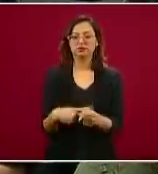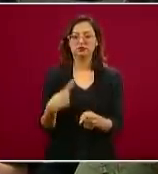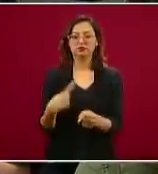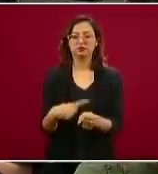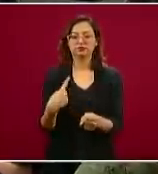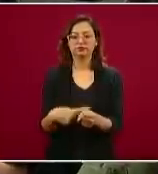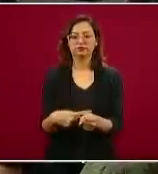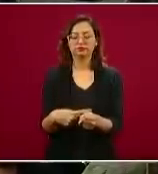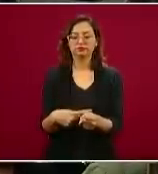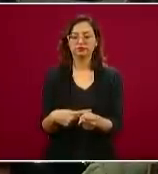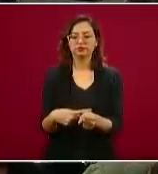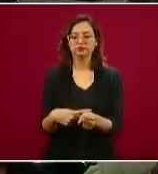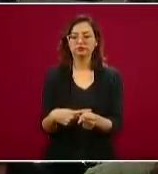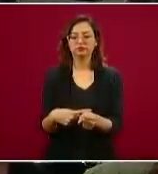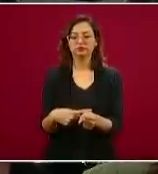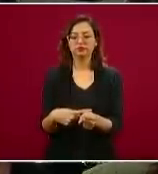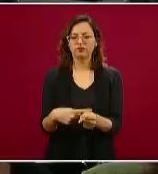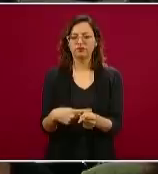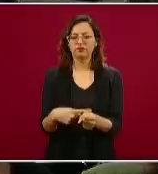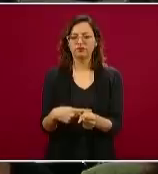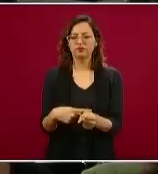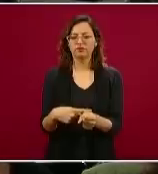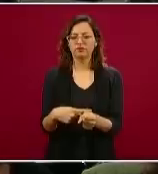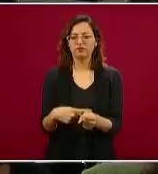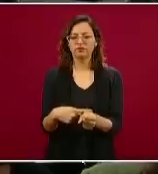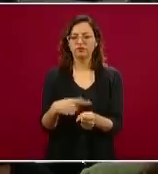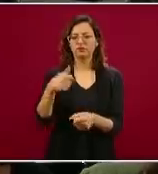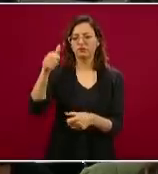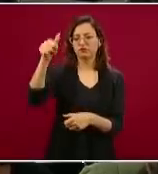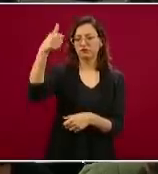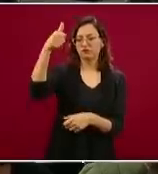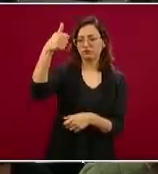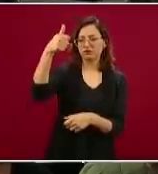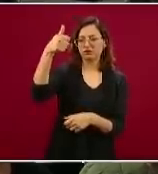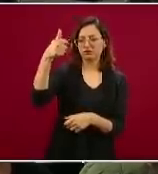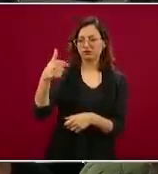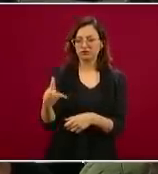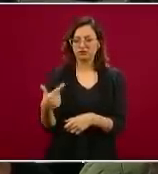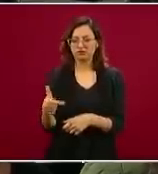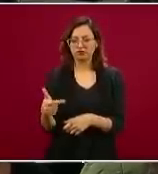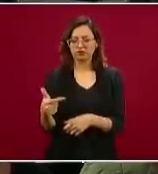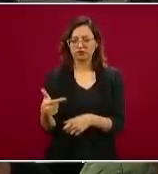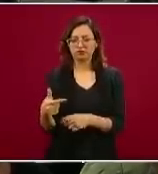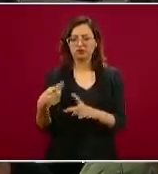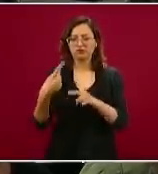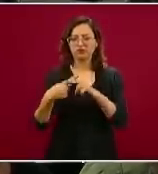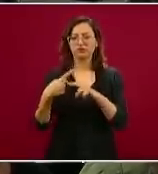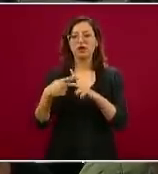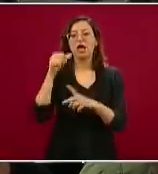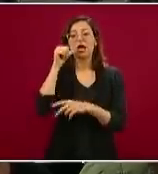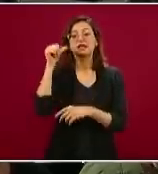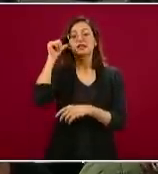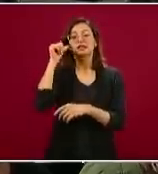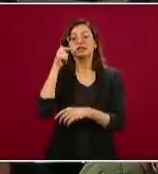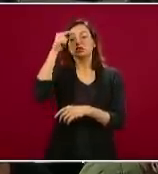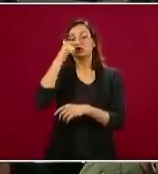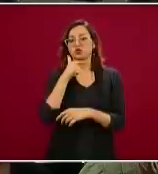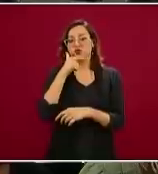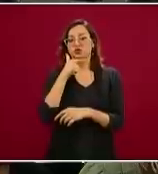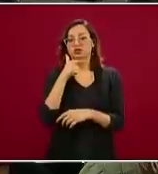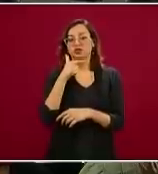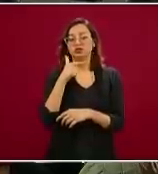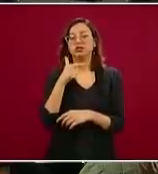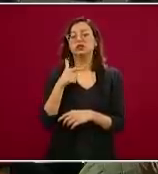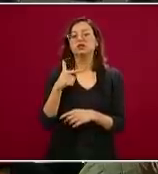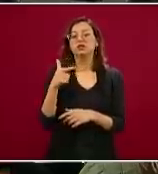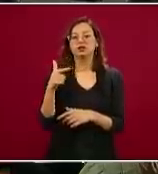la gráfica o de la diapositiva. Arriba dice 11 casos, agregamos en este lado la cuenta porque ayer por la noche, justo mientras